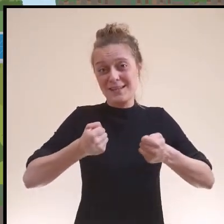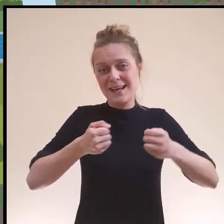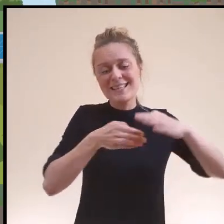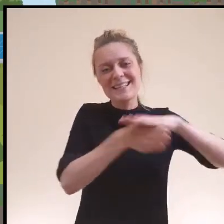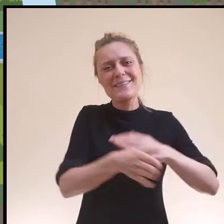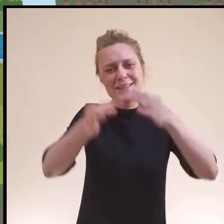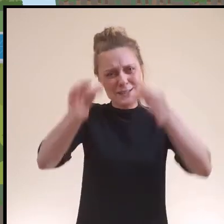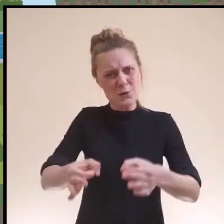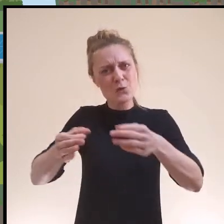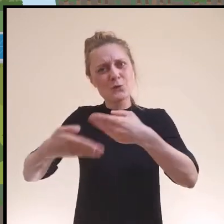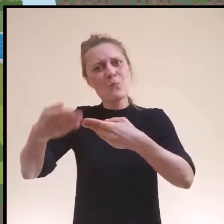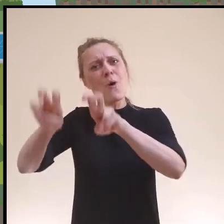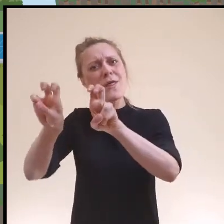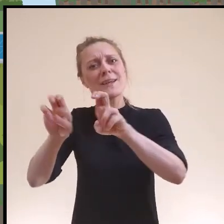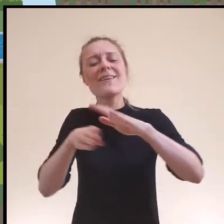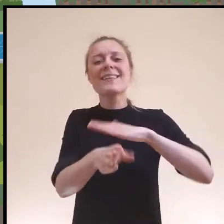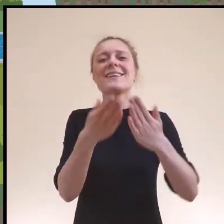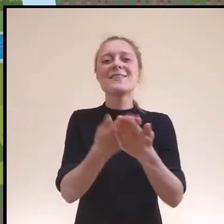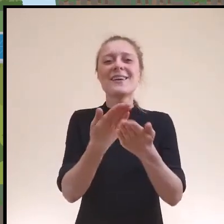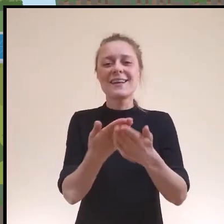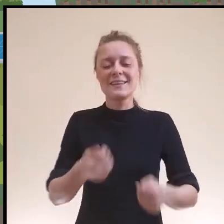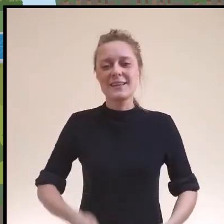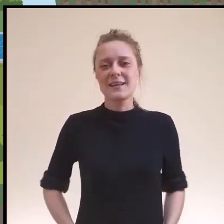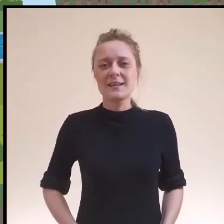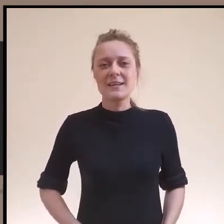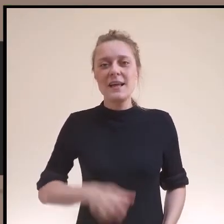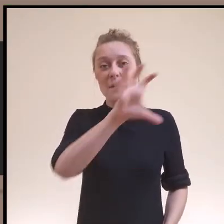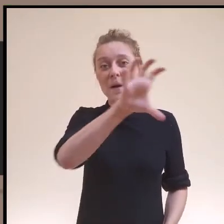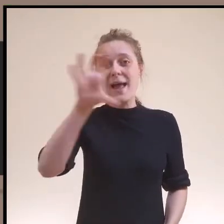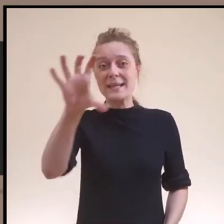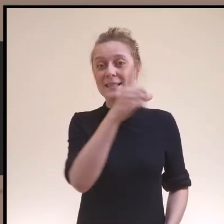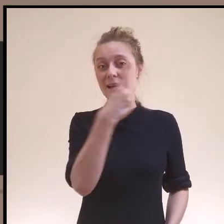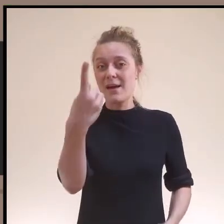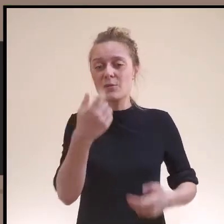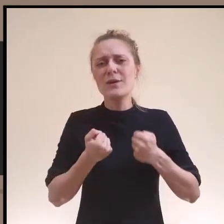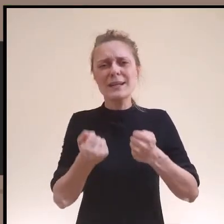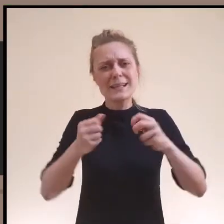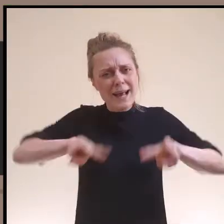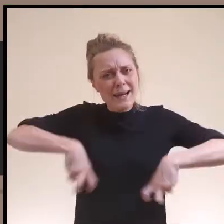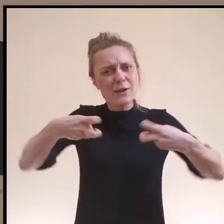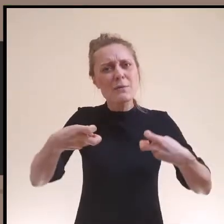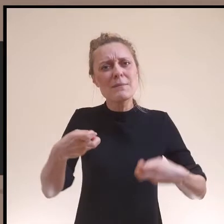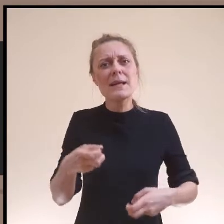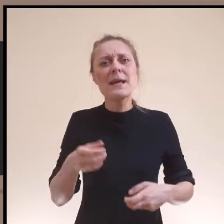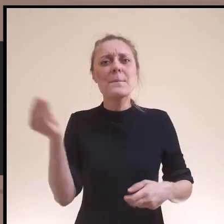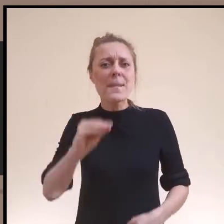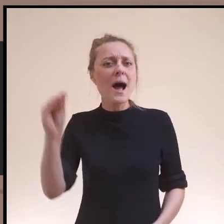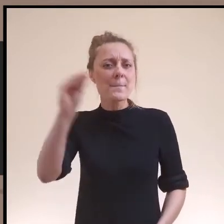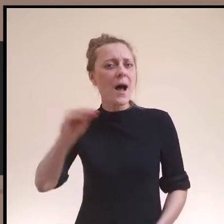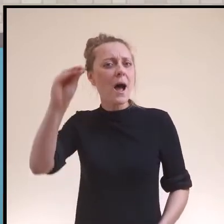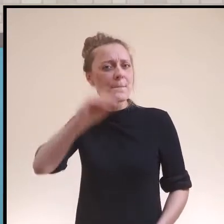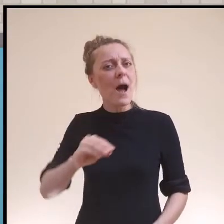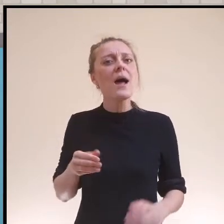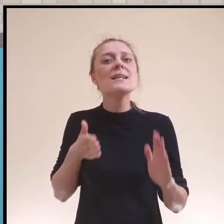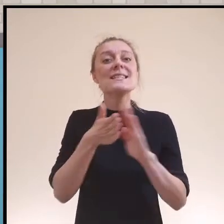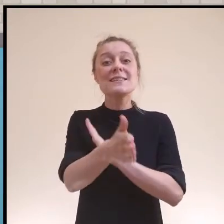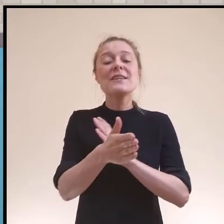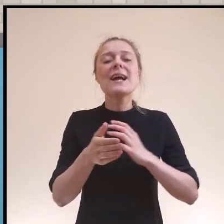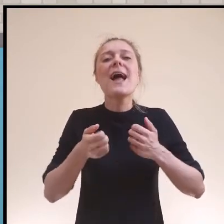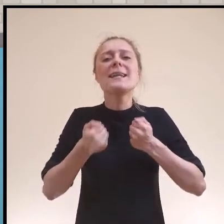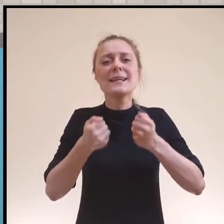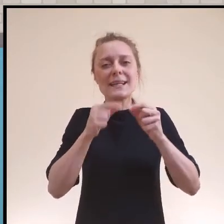Aumentar la cantidad de energía renovable en cada país, es decir, crear más energía no contaminante, con tecnologías modernas